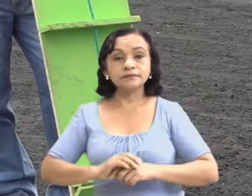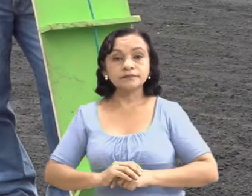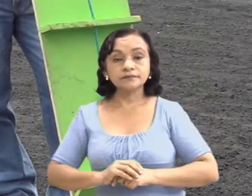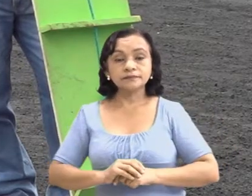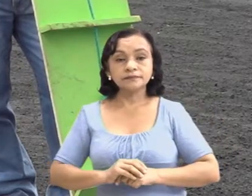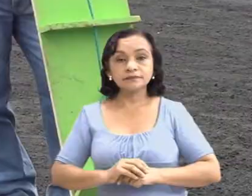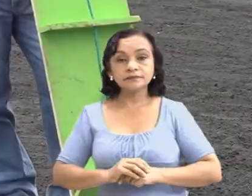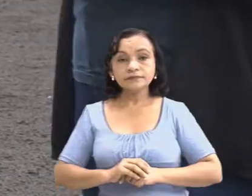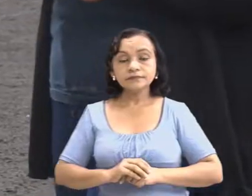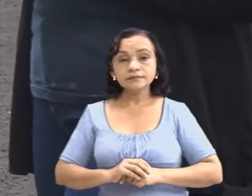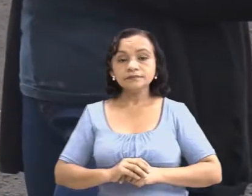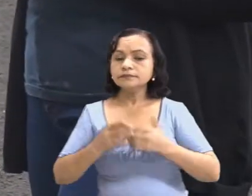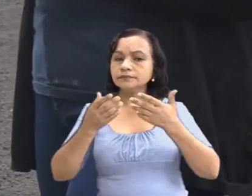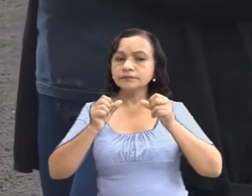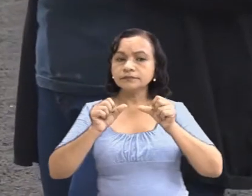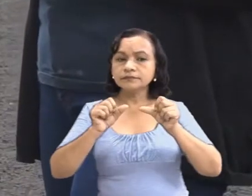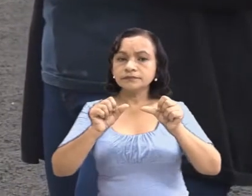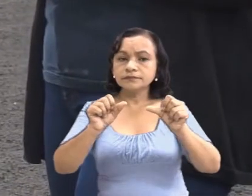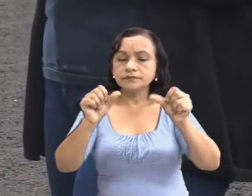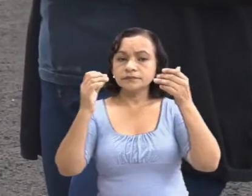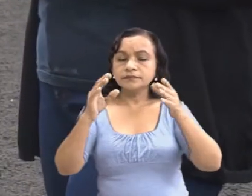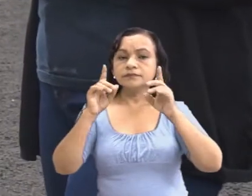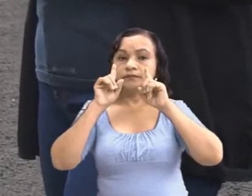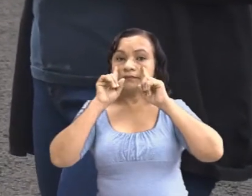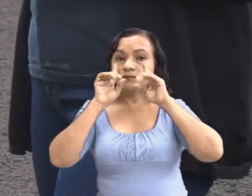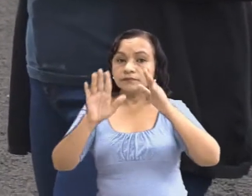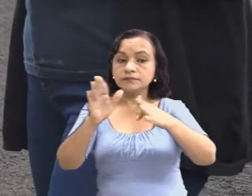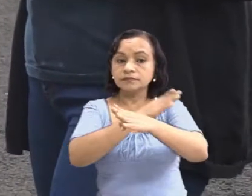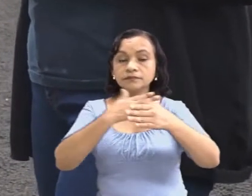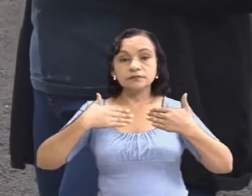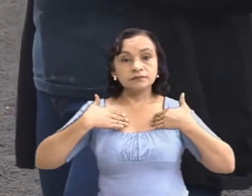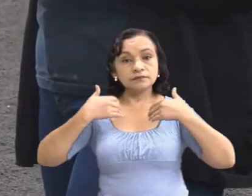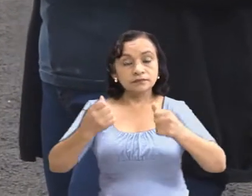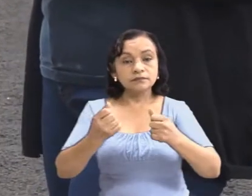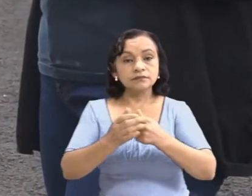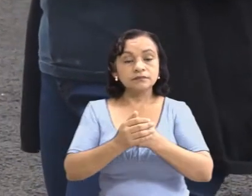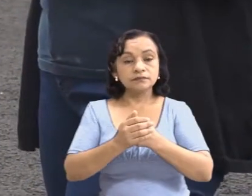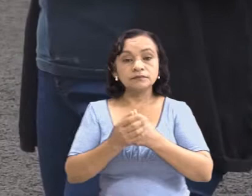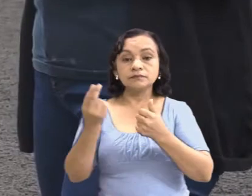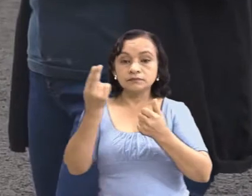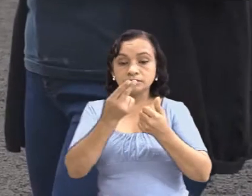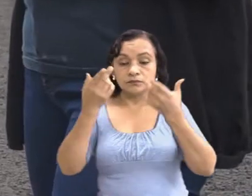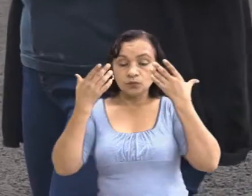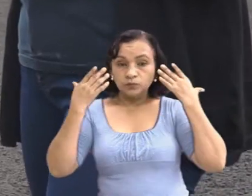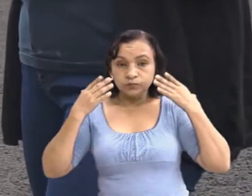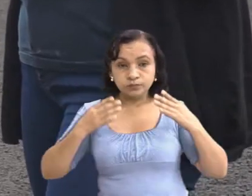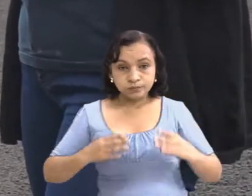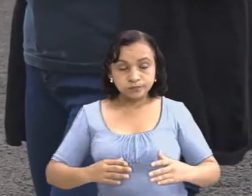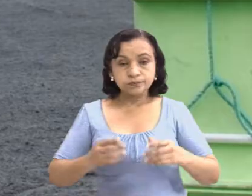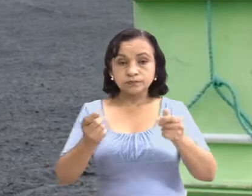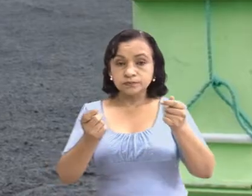nacionales? Bueno, se continúan tomando las medidas preventivas en el uso del naso buco y